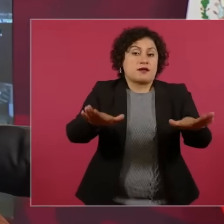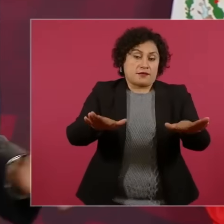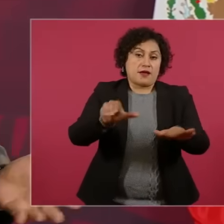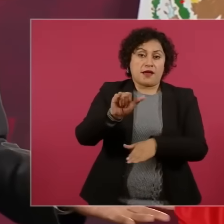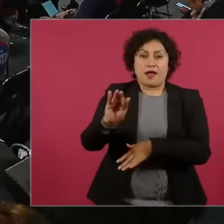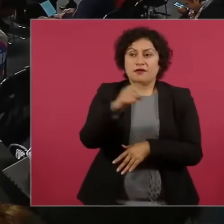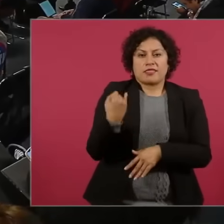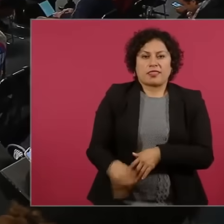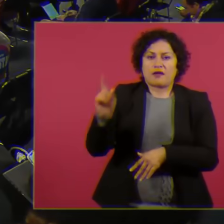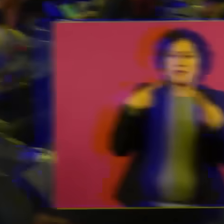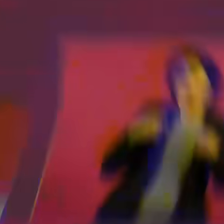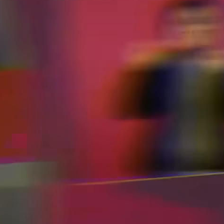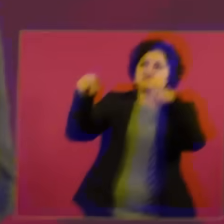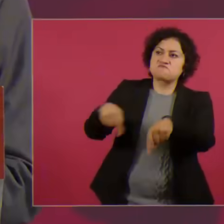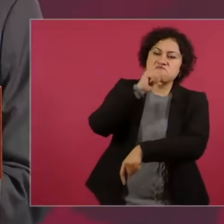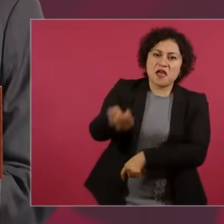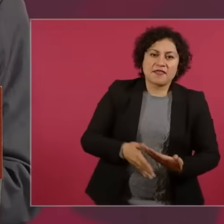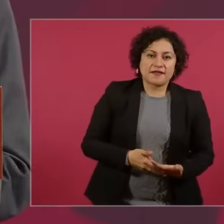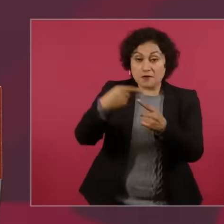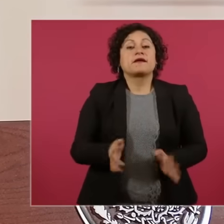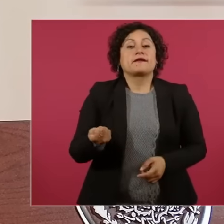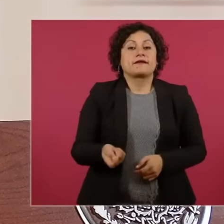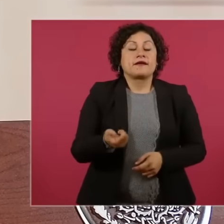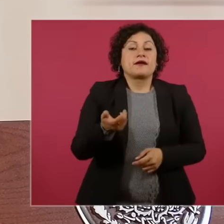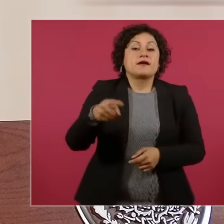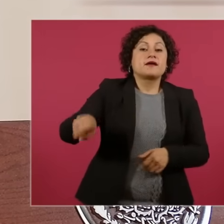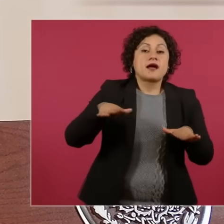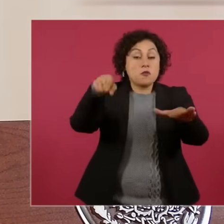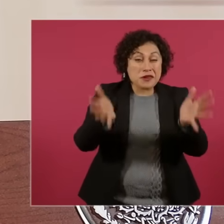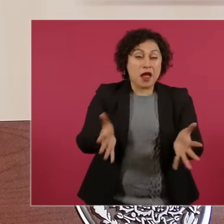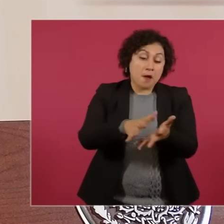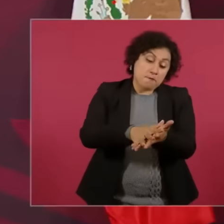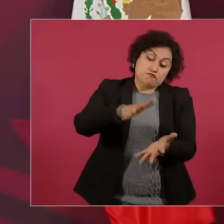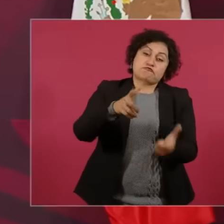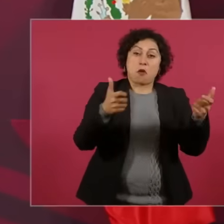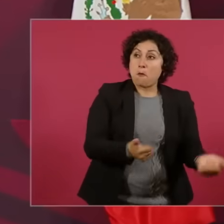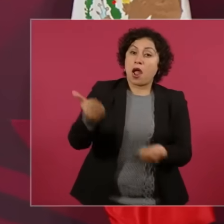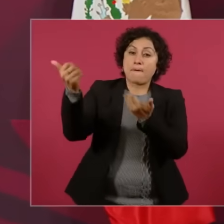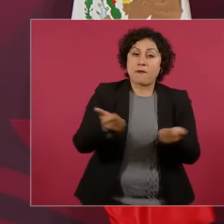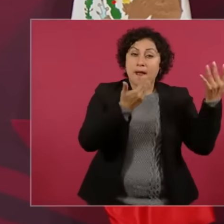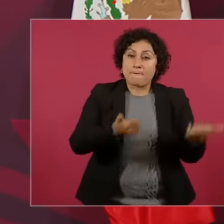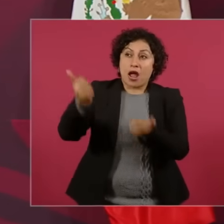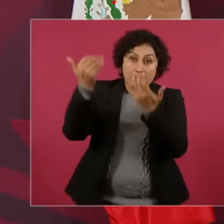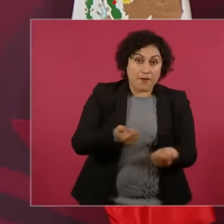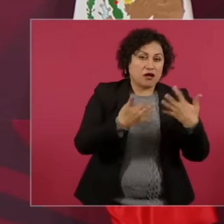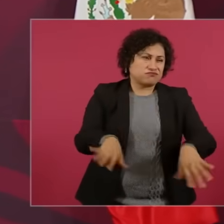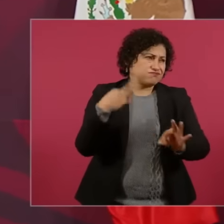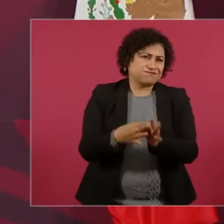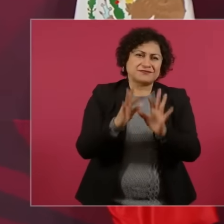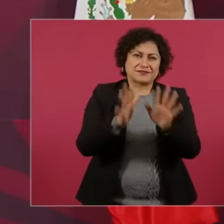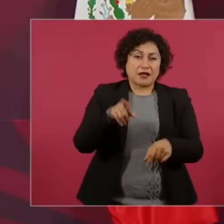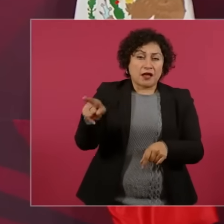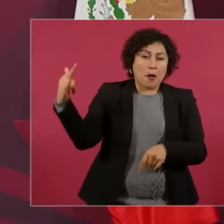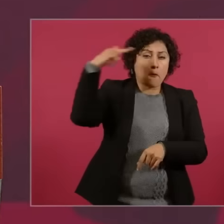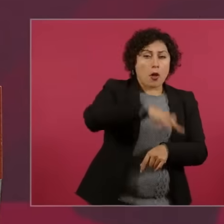se paran ni las moscas. Bueno, ya es el aeropuerto que más carga transporta, o de donde salen más